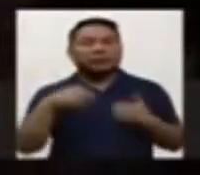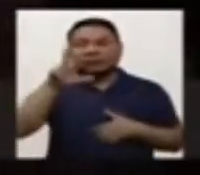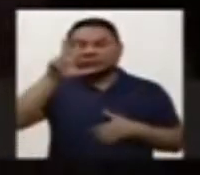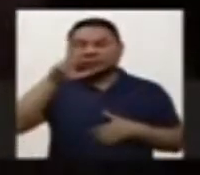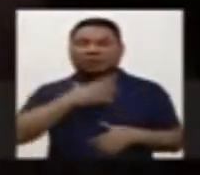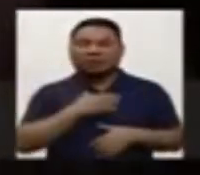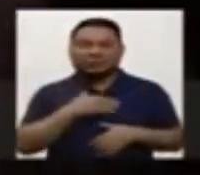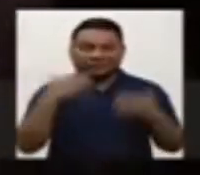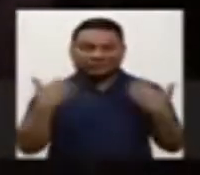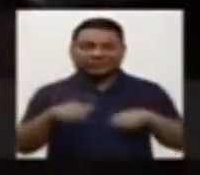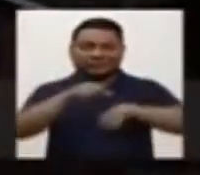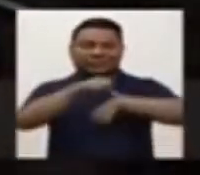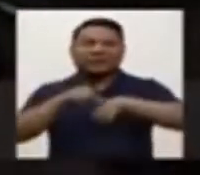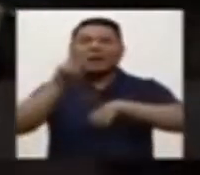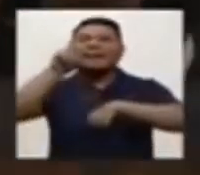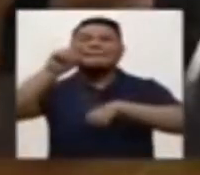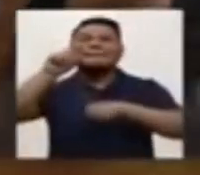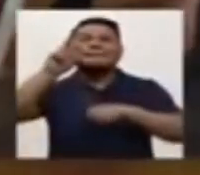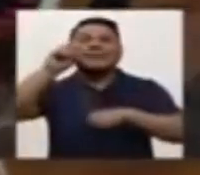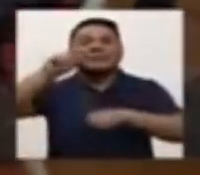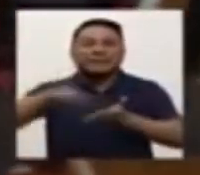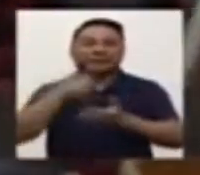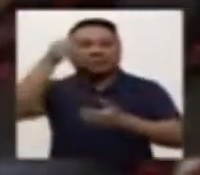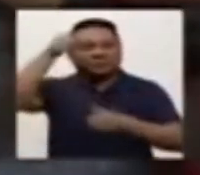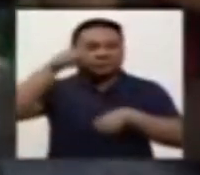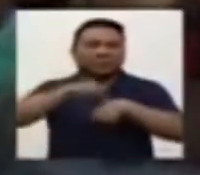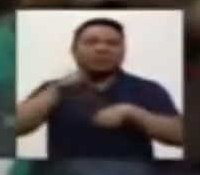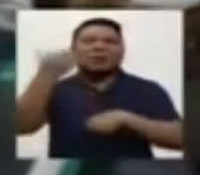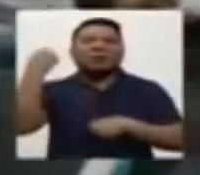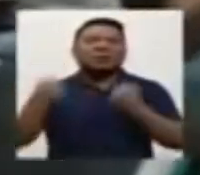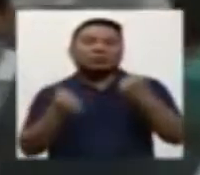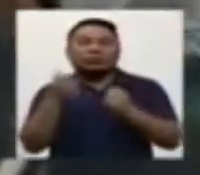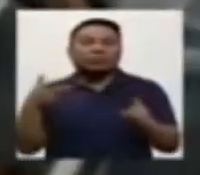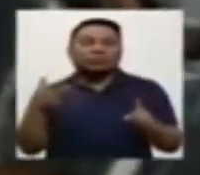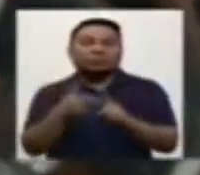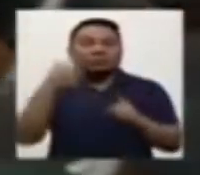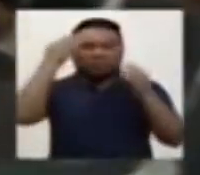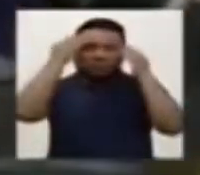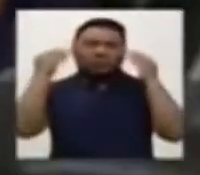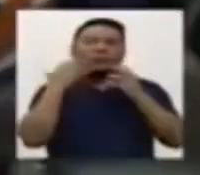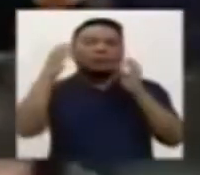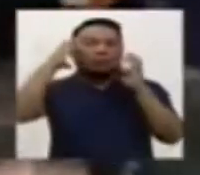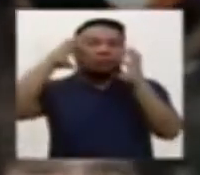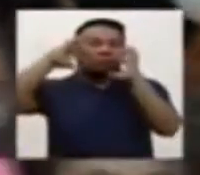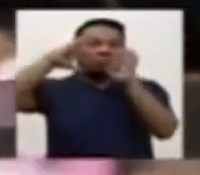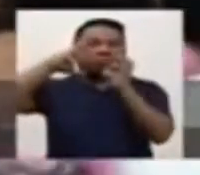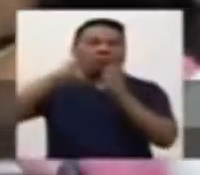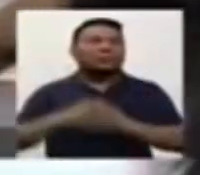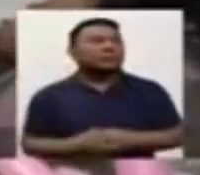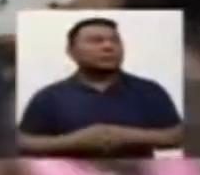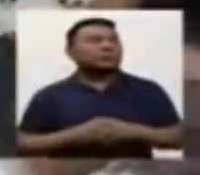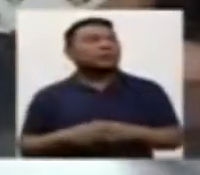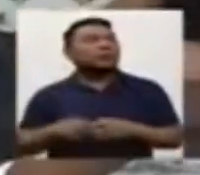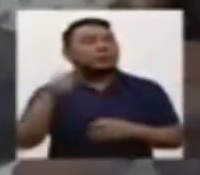y ya fue sometida a 20 intervenciones quirúrgicas. Un accidente de tránsito le provocó malformaciones en su cráneo.